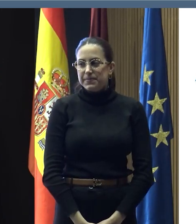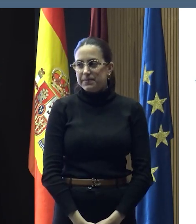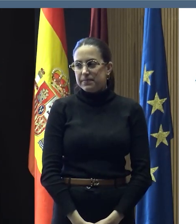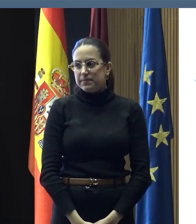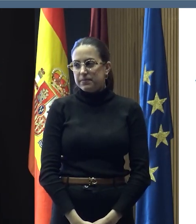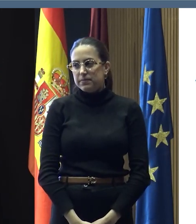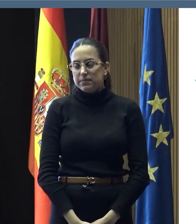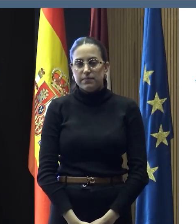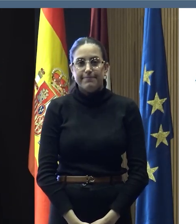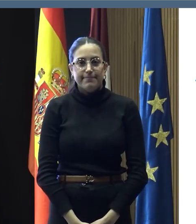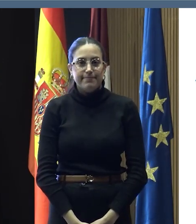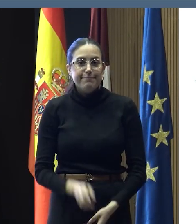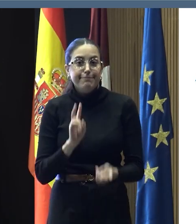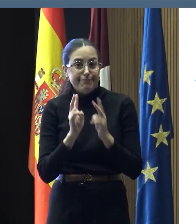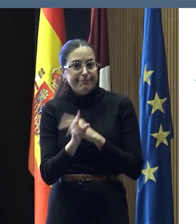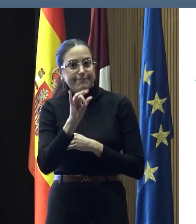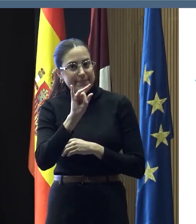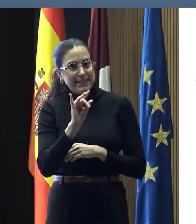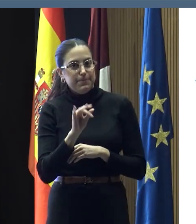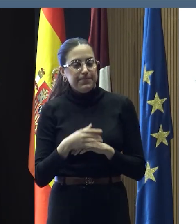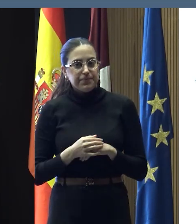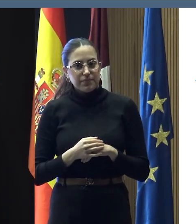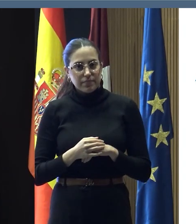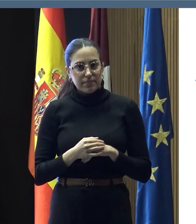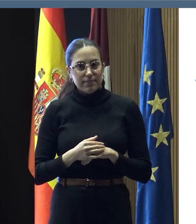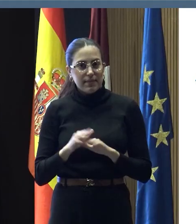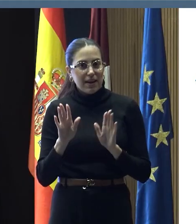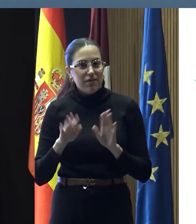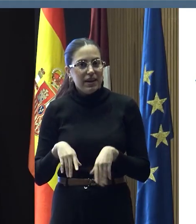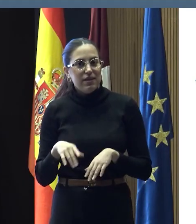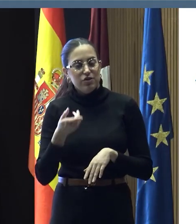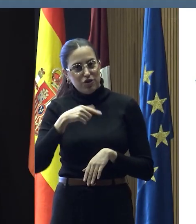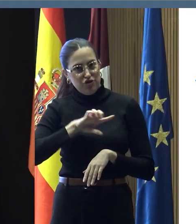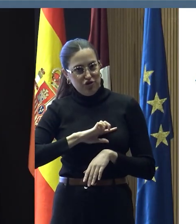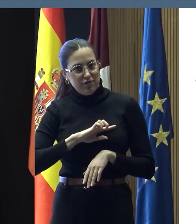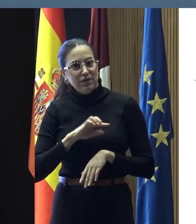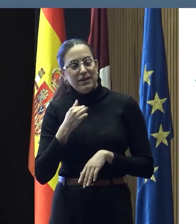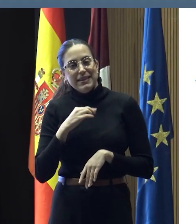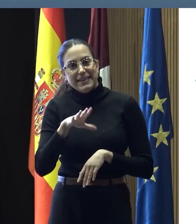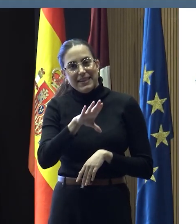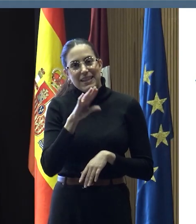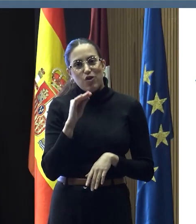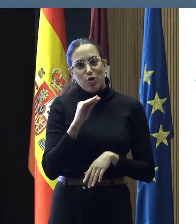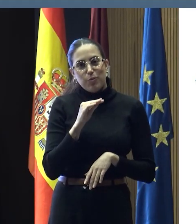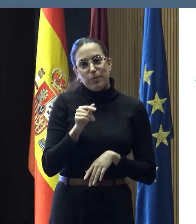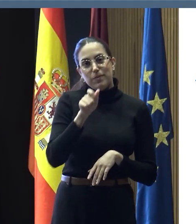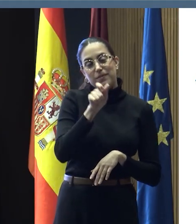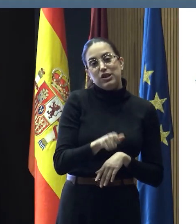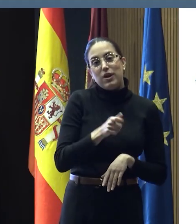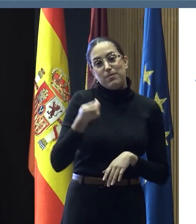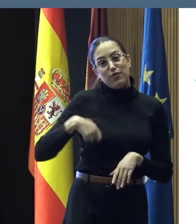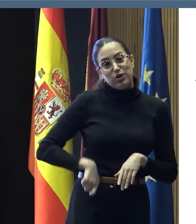Sí. Porque es que te dicen, Sí, pero, hombre, sí, yo entiendo que uno se puede enfadar, ¿no? Claro. Se